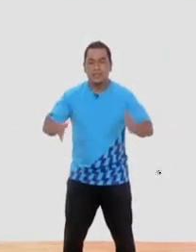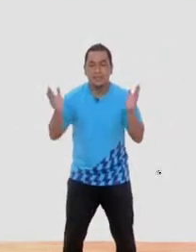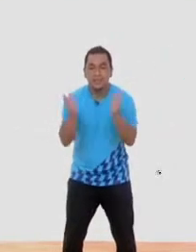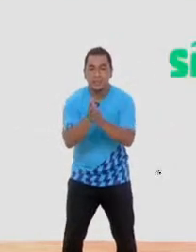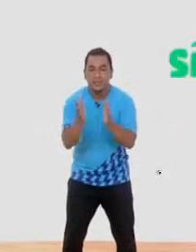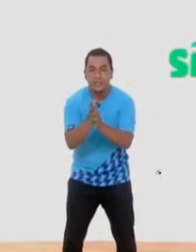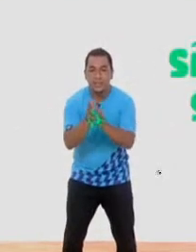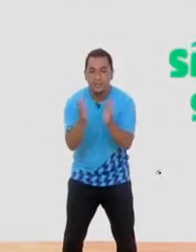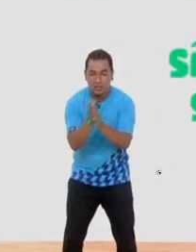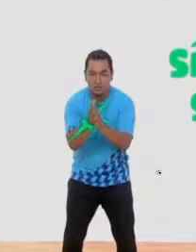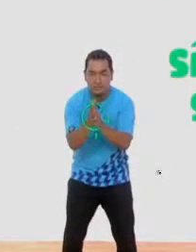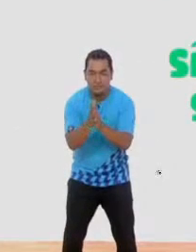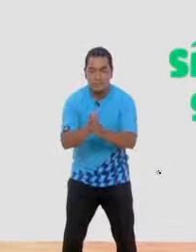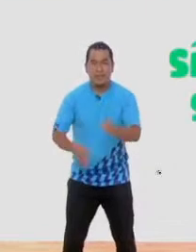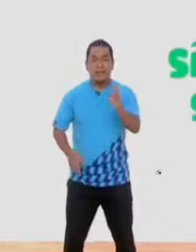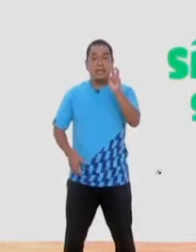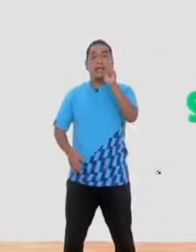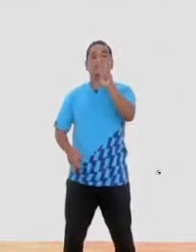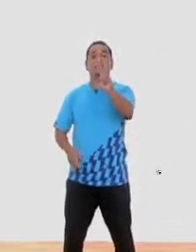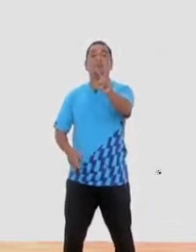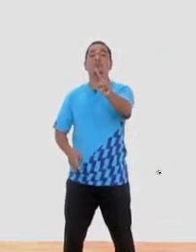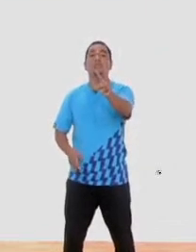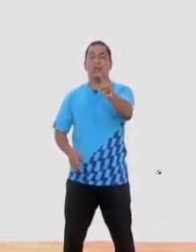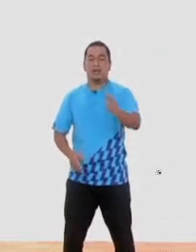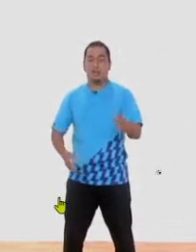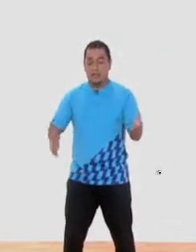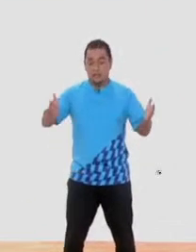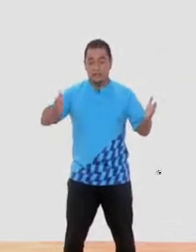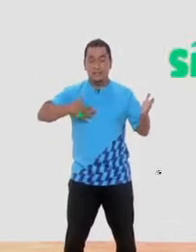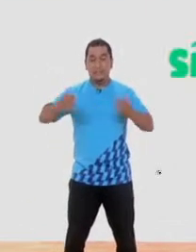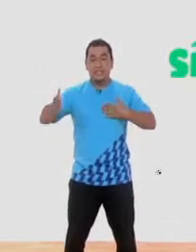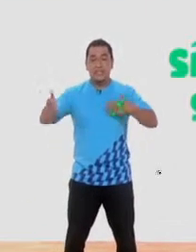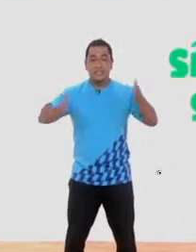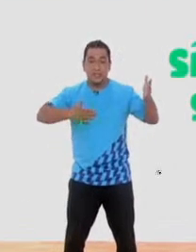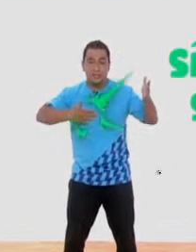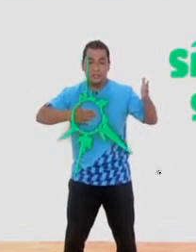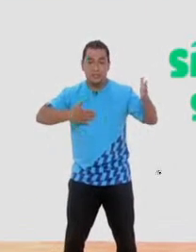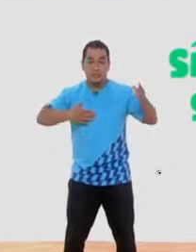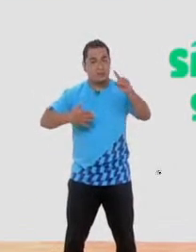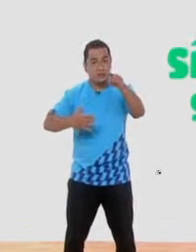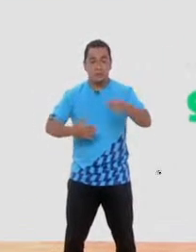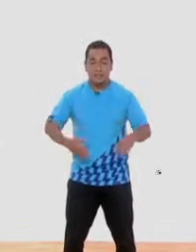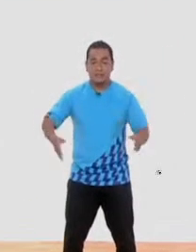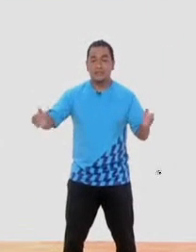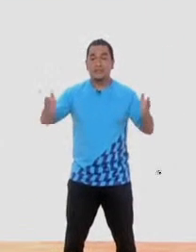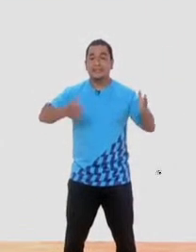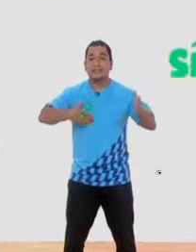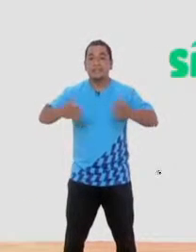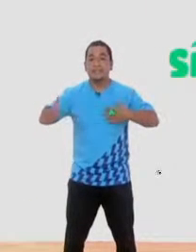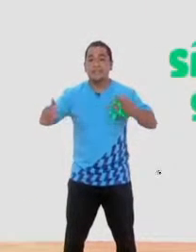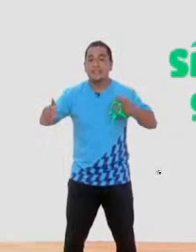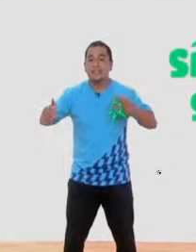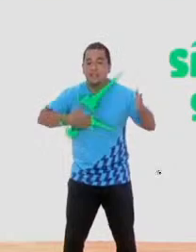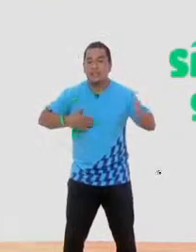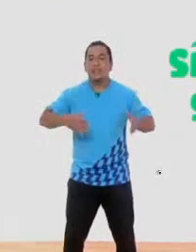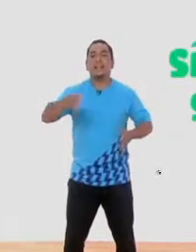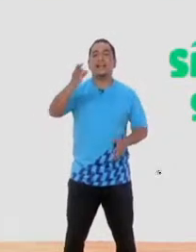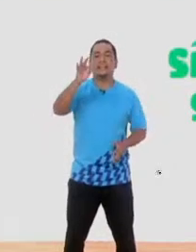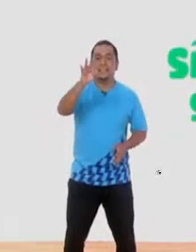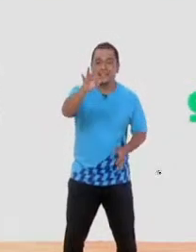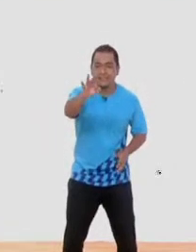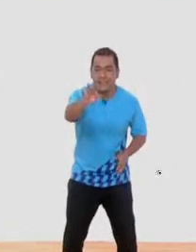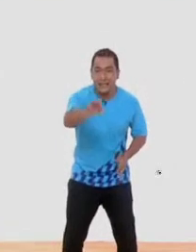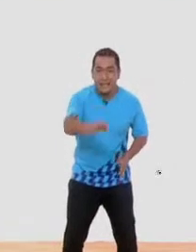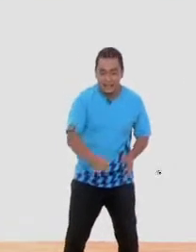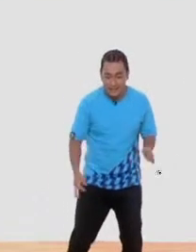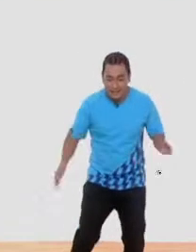una vez más. Sí, señor. Vamos. La segunda. Sí, señor. Una vez más. Sí, señor.